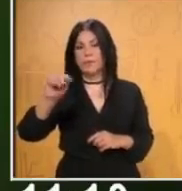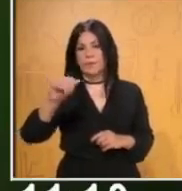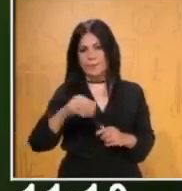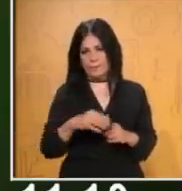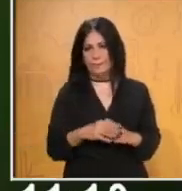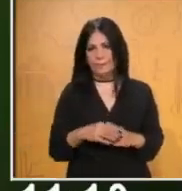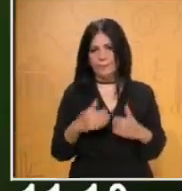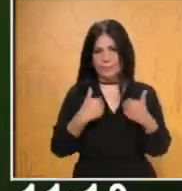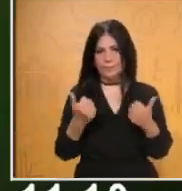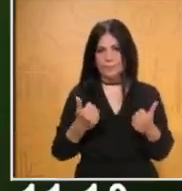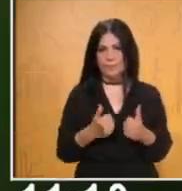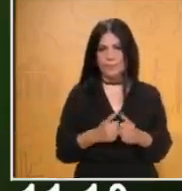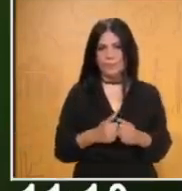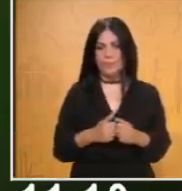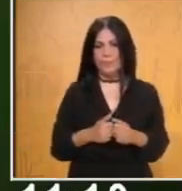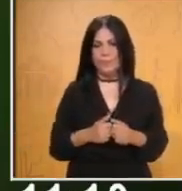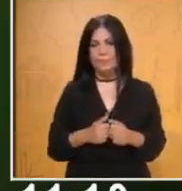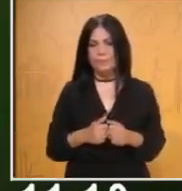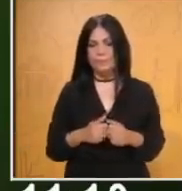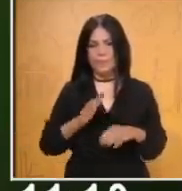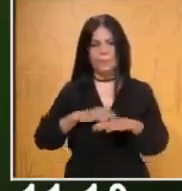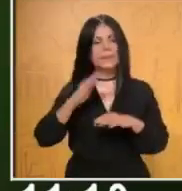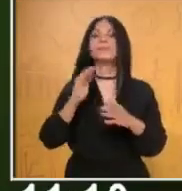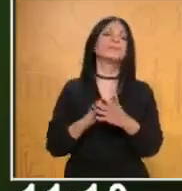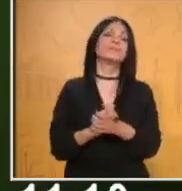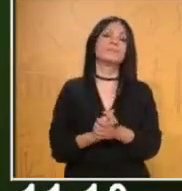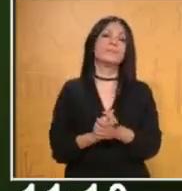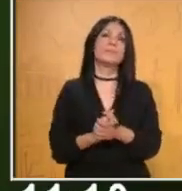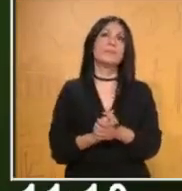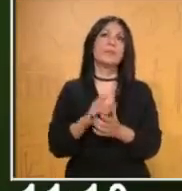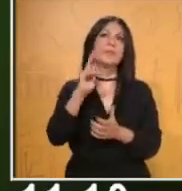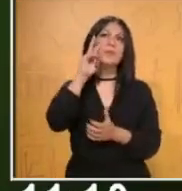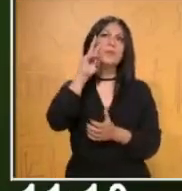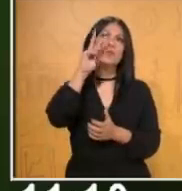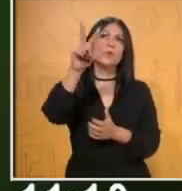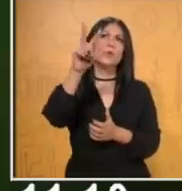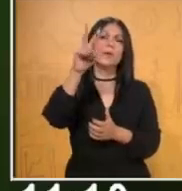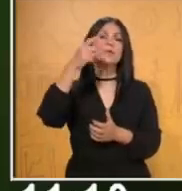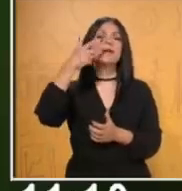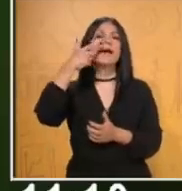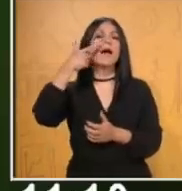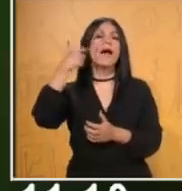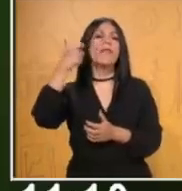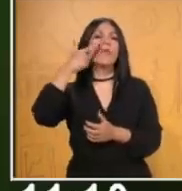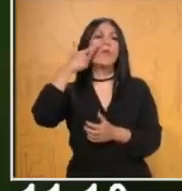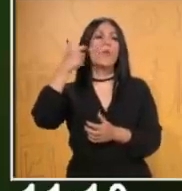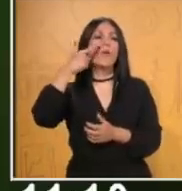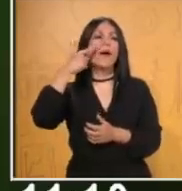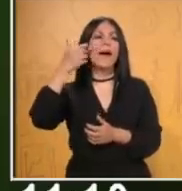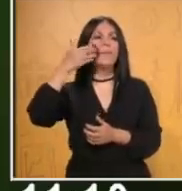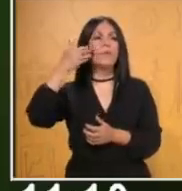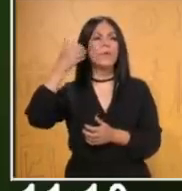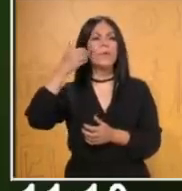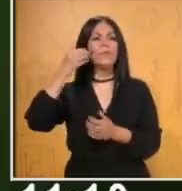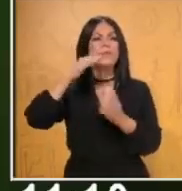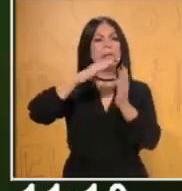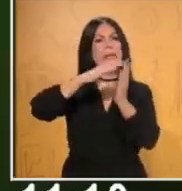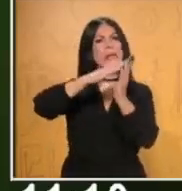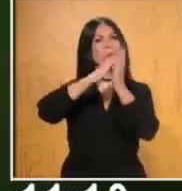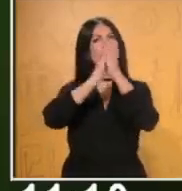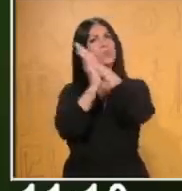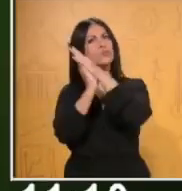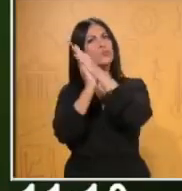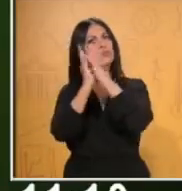Vamos a continuar. Si estamos viendo al gato de frente y giramos un octavo de vuelta hacia